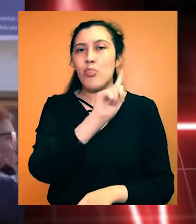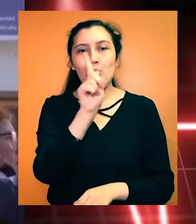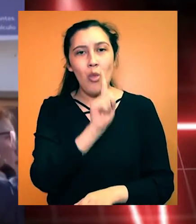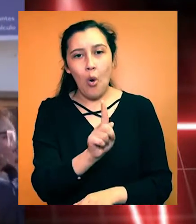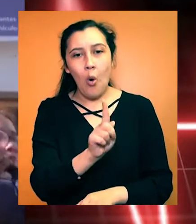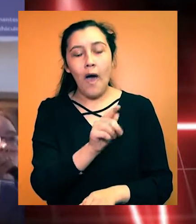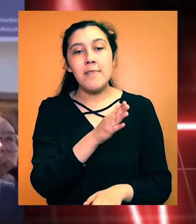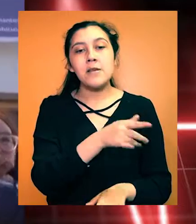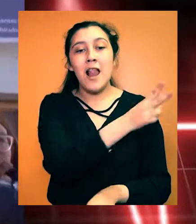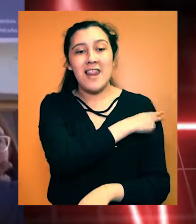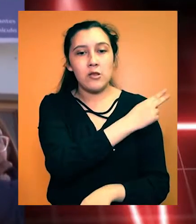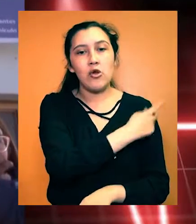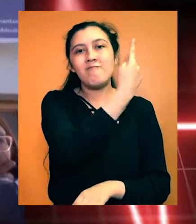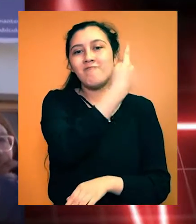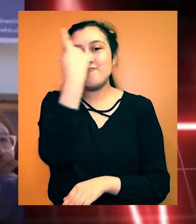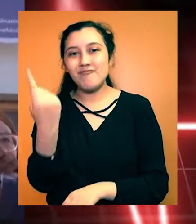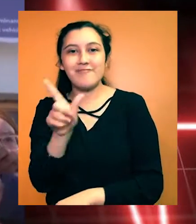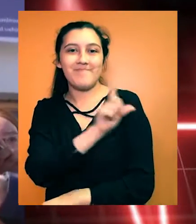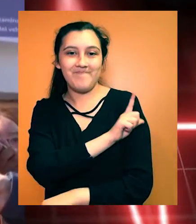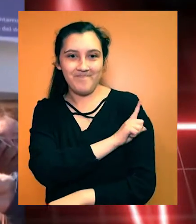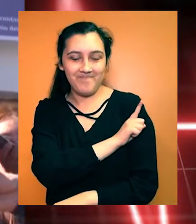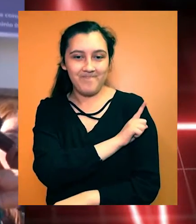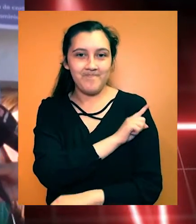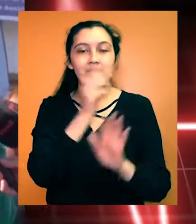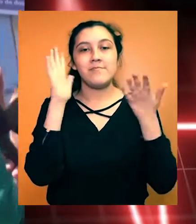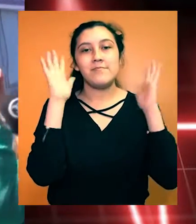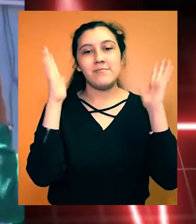hasta que el padre de esta gran familia vuelva a nuestra casa.